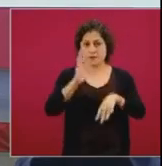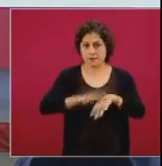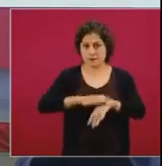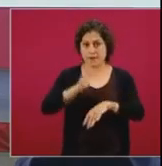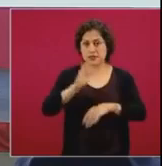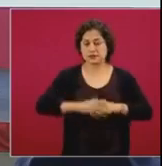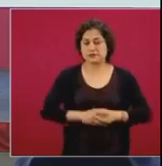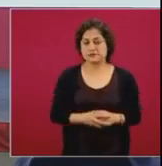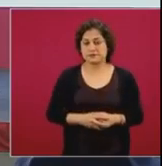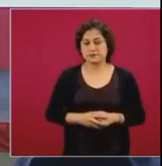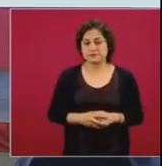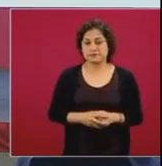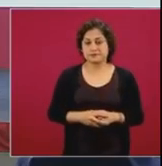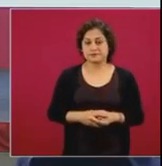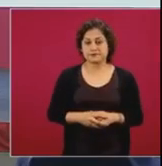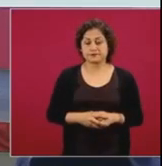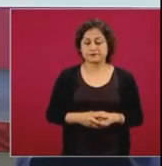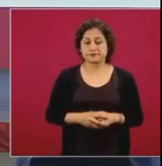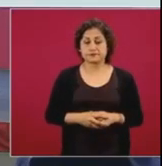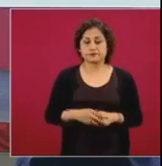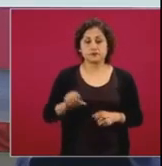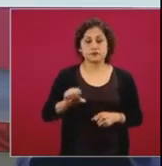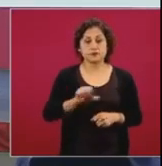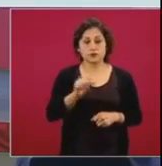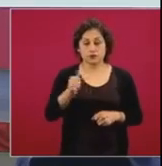virus SARS-CoV-2.